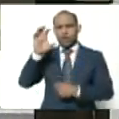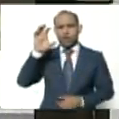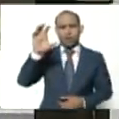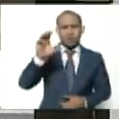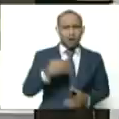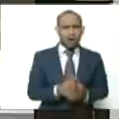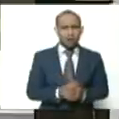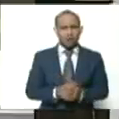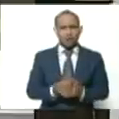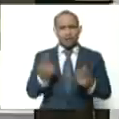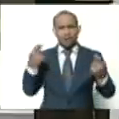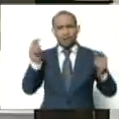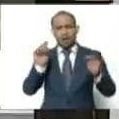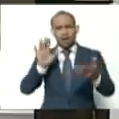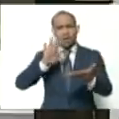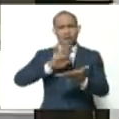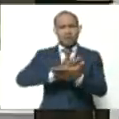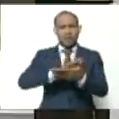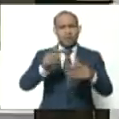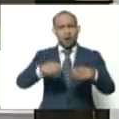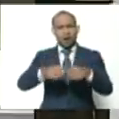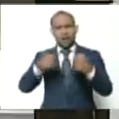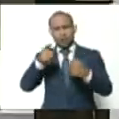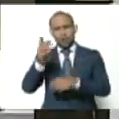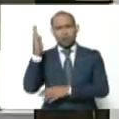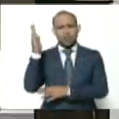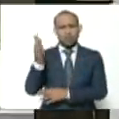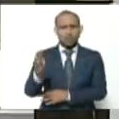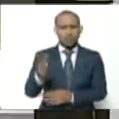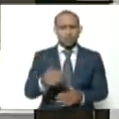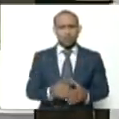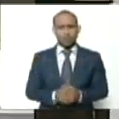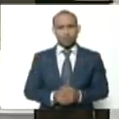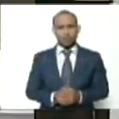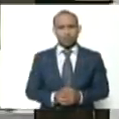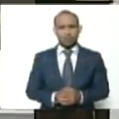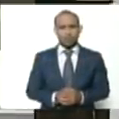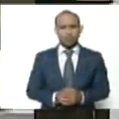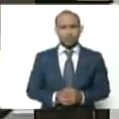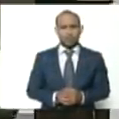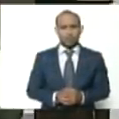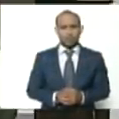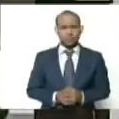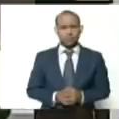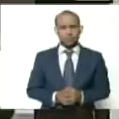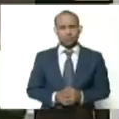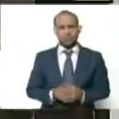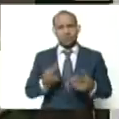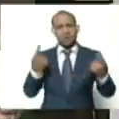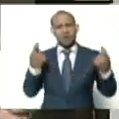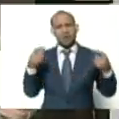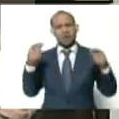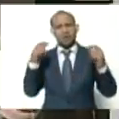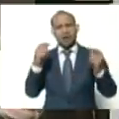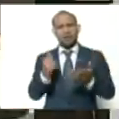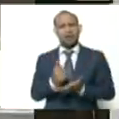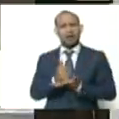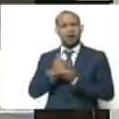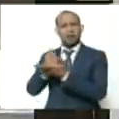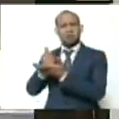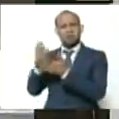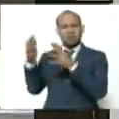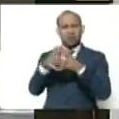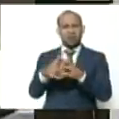de tapar el daño de esas sanciones criminales, tratan de justificarlas, porque ellos fueron